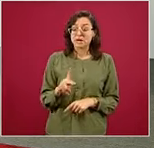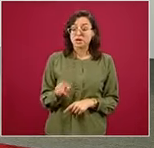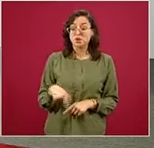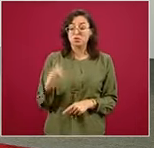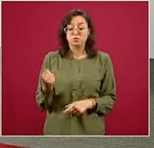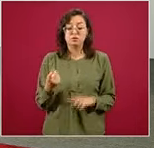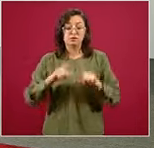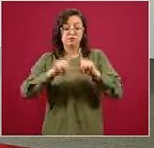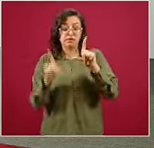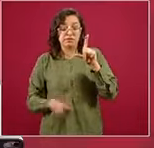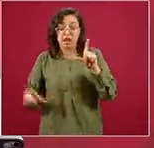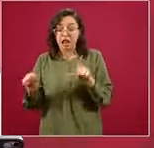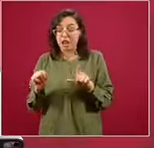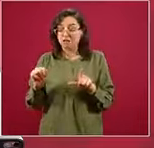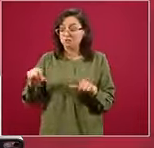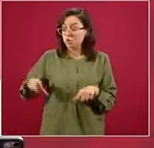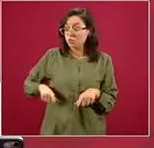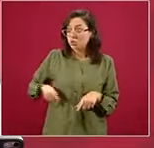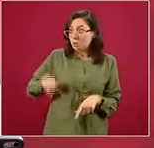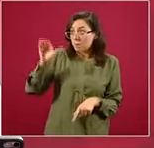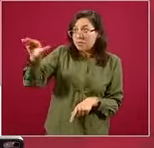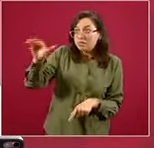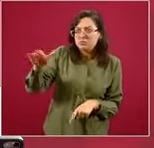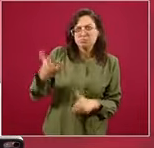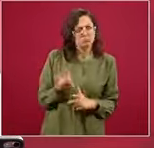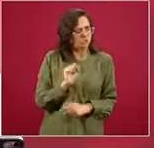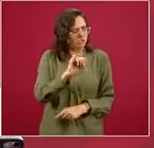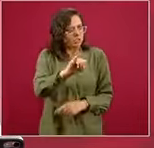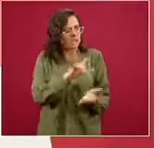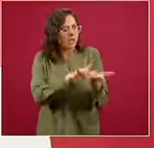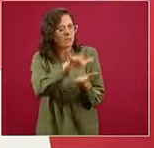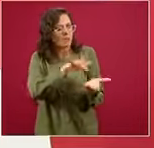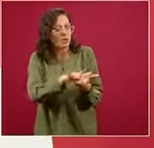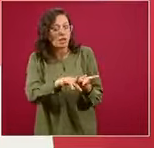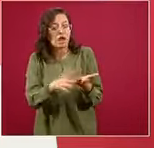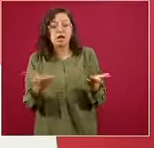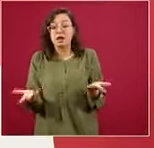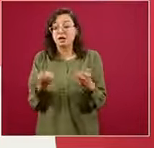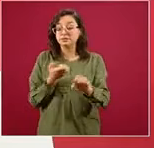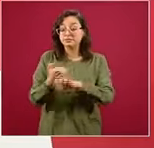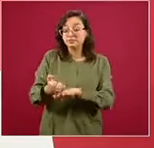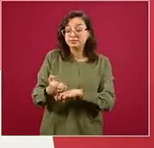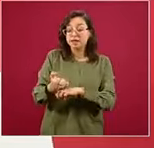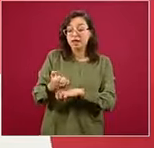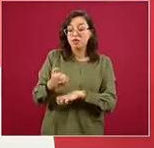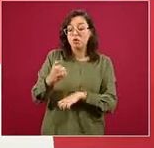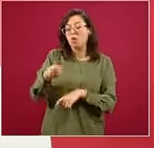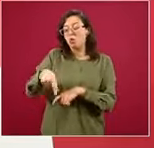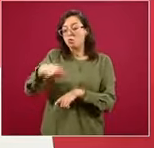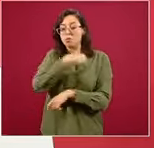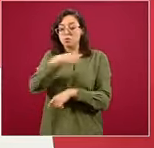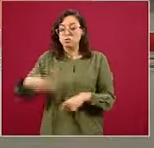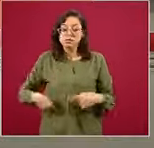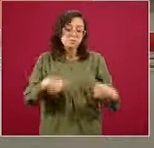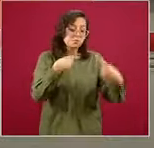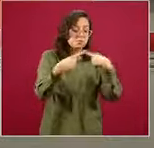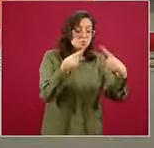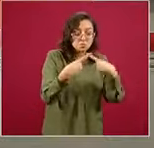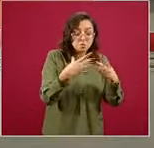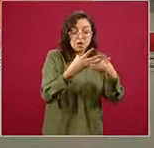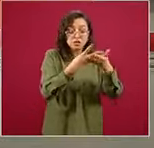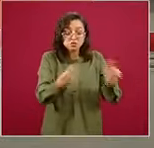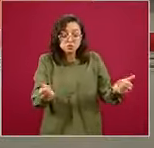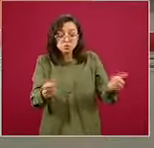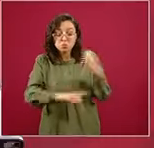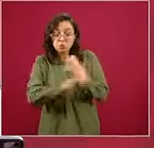gobierno federal, por supuesto estamos prestos para apoyar. Si el propio Estado tiene un diálogo con los municipios y ahí se resuelve, pues